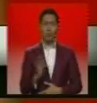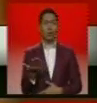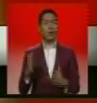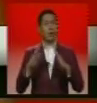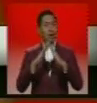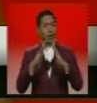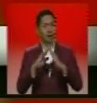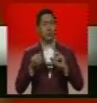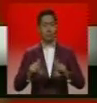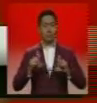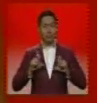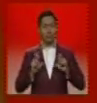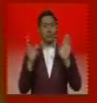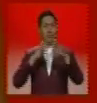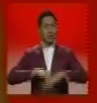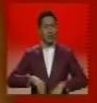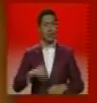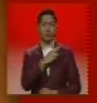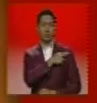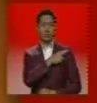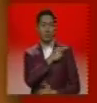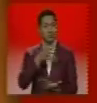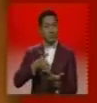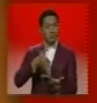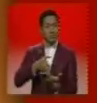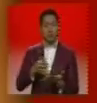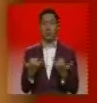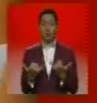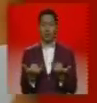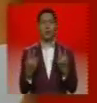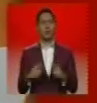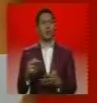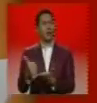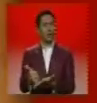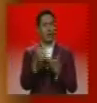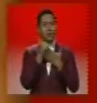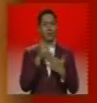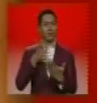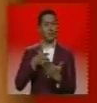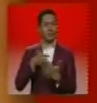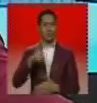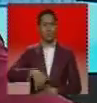una beca de estudio, y en este evento sigo recibiendo ayuda para mis estudios.